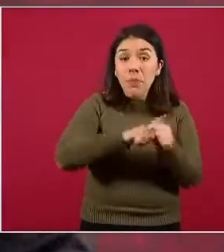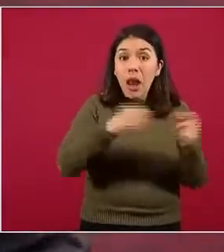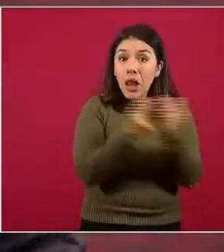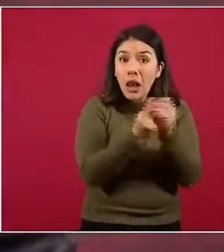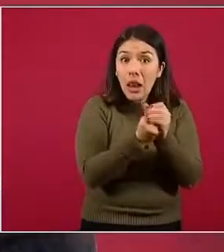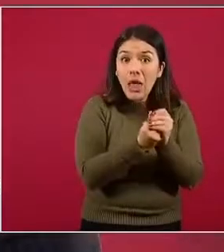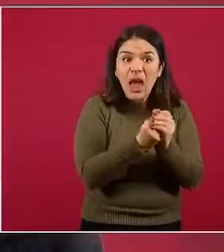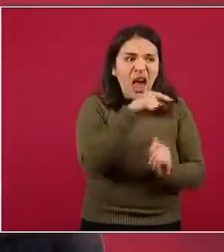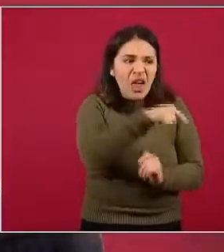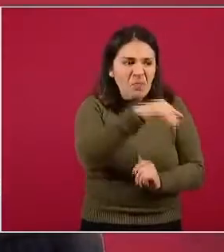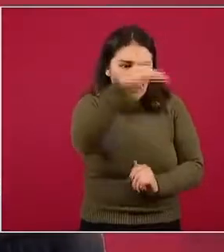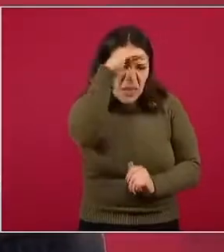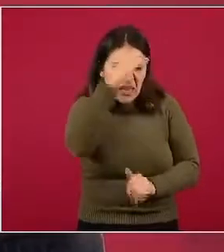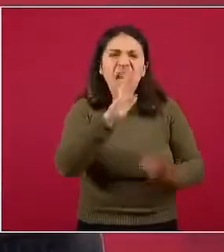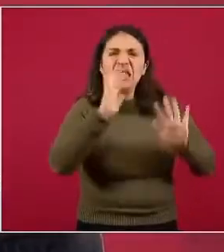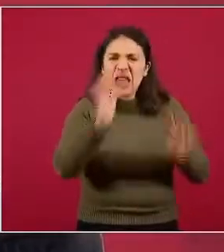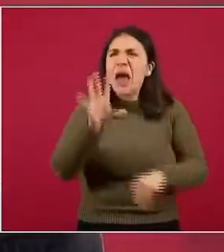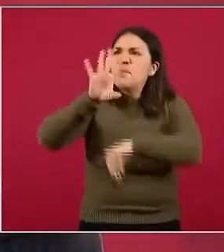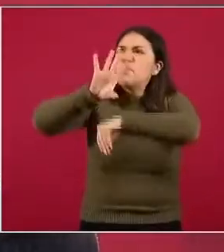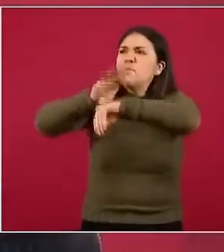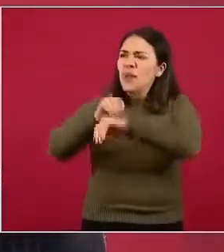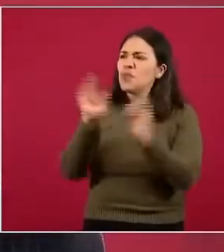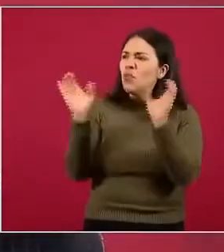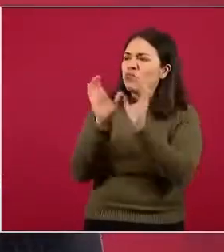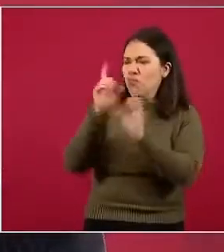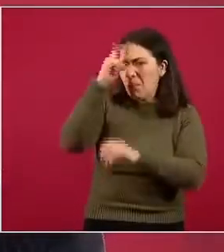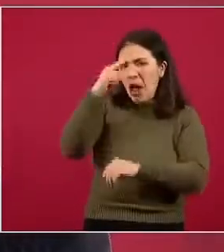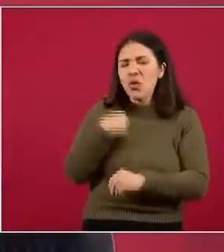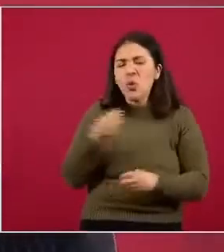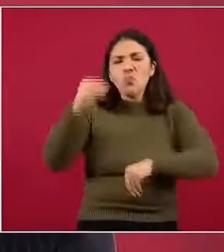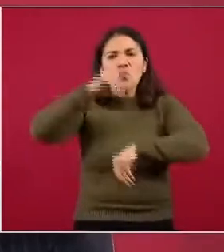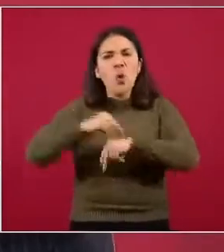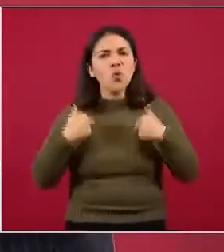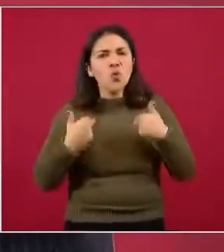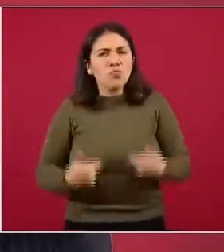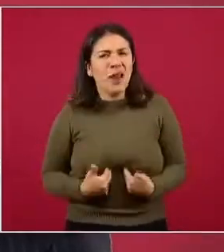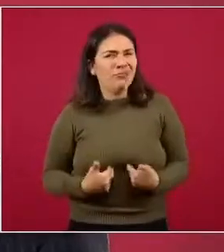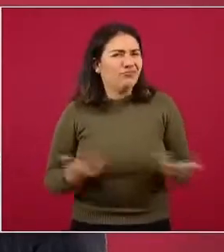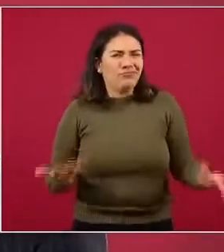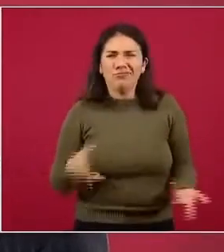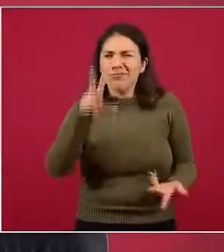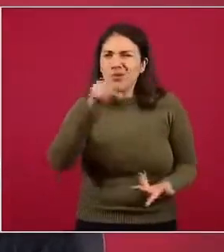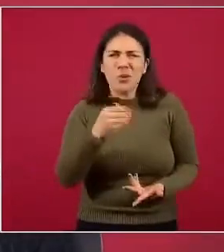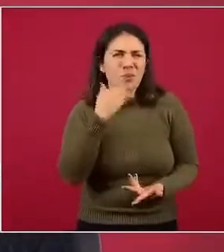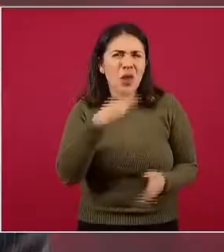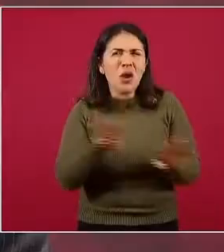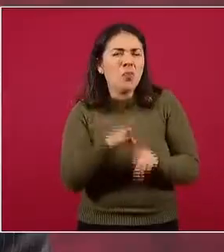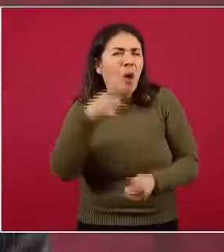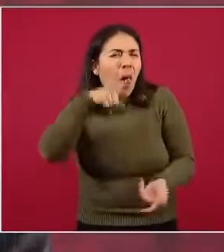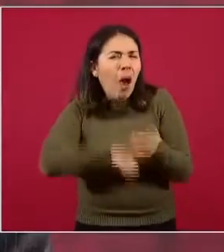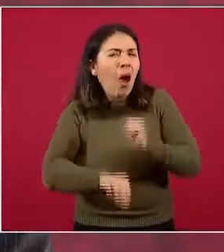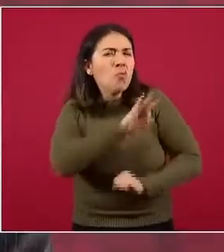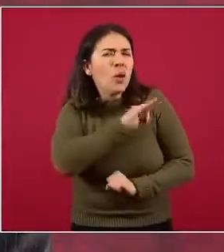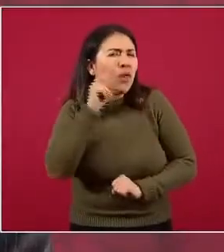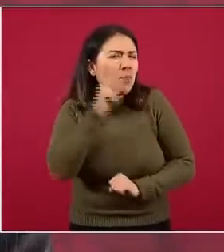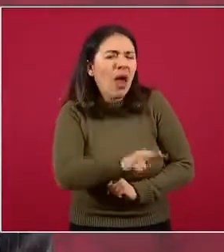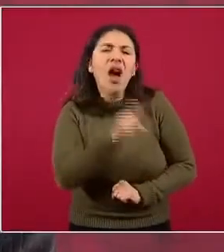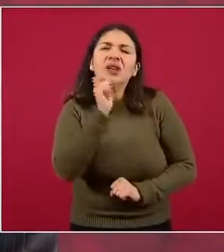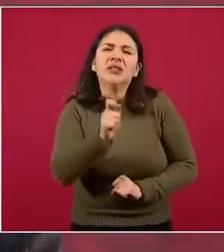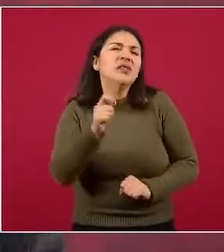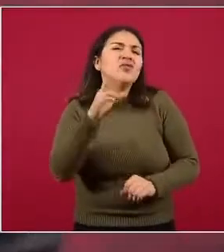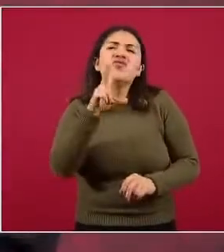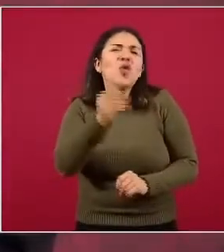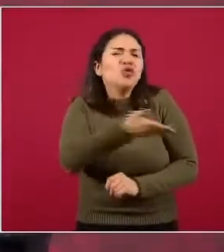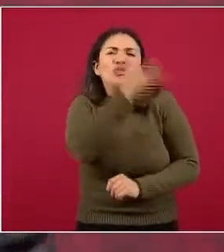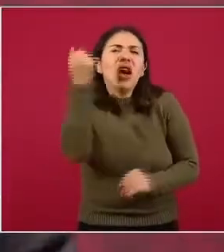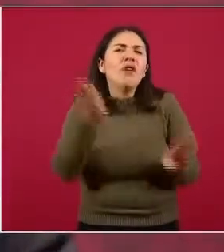pudiera pasar a solicitar una autorización sanitaria para utilizarlo. Sería completamente fuera de lugar o revelaría una profunda ignorancia de las